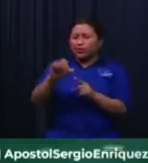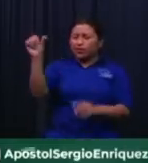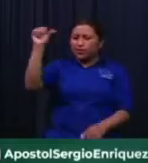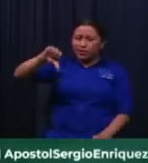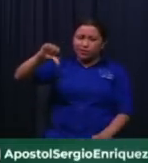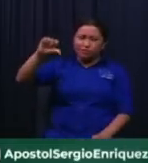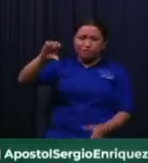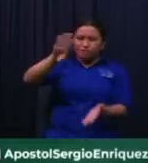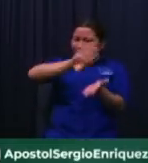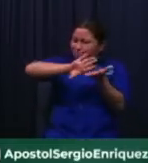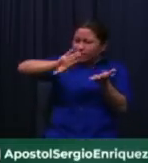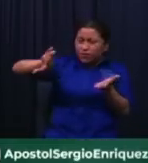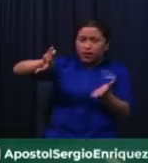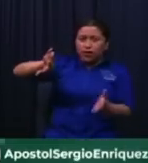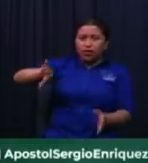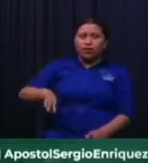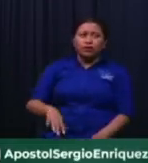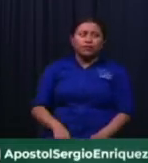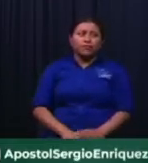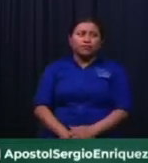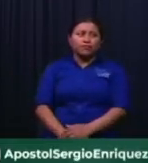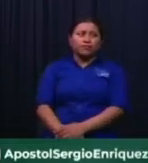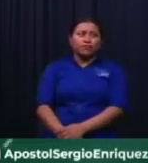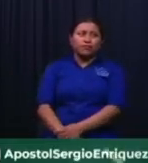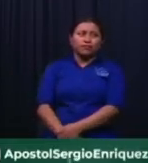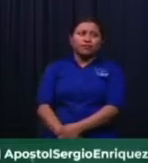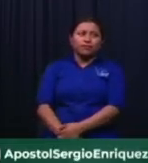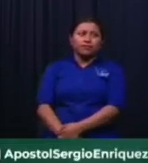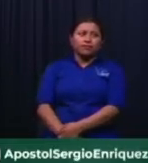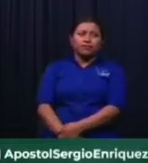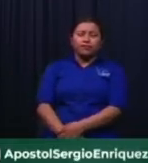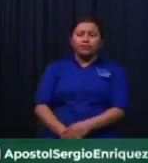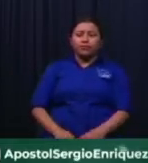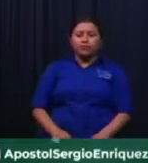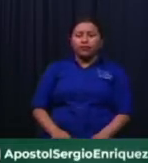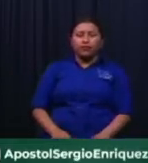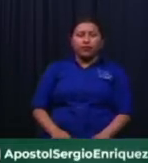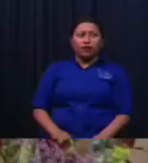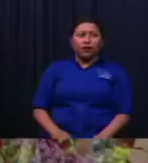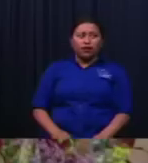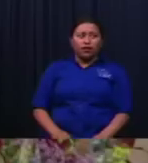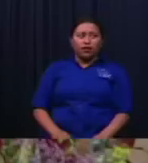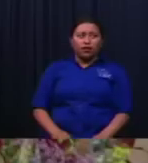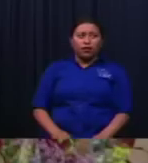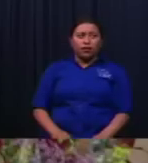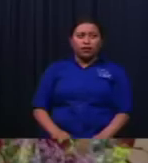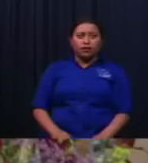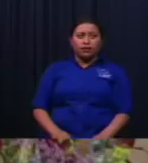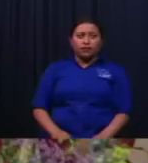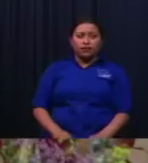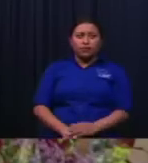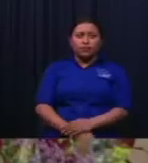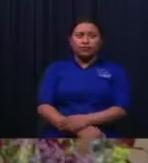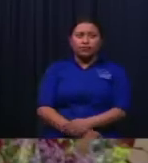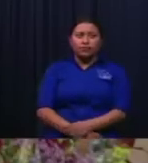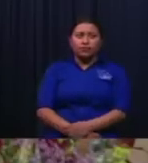Mira, hermano, lo que se va a oír en nuestras casas, y eso es algo de parte de Dios, hermano.